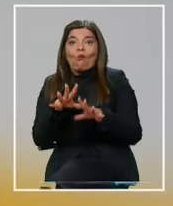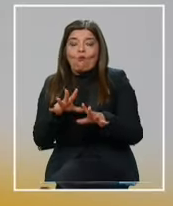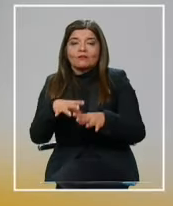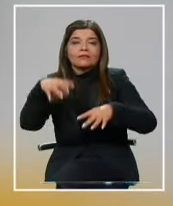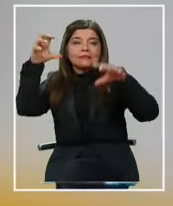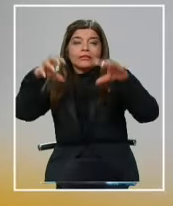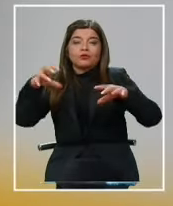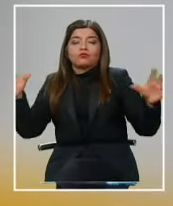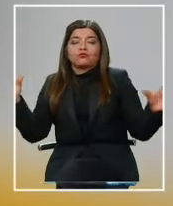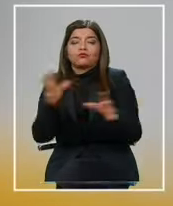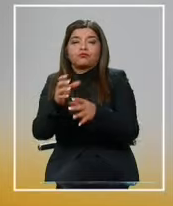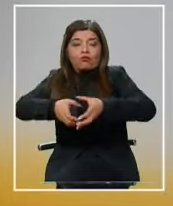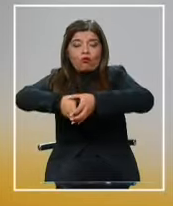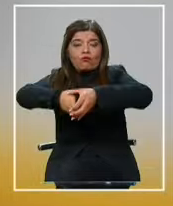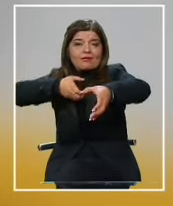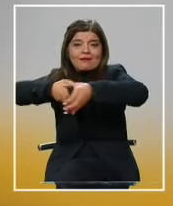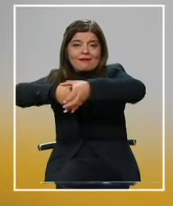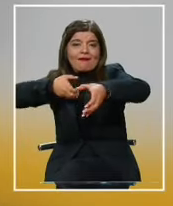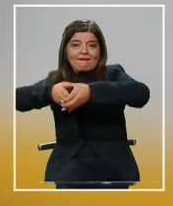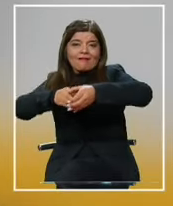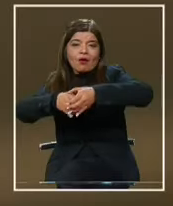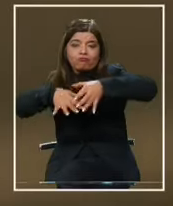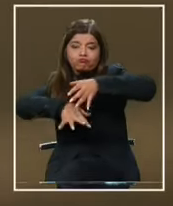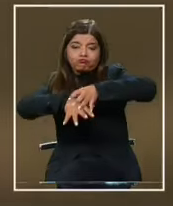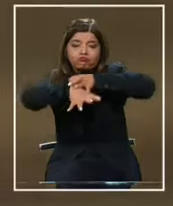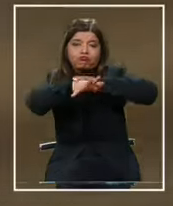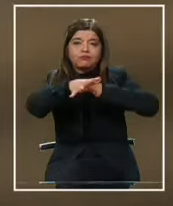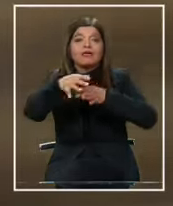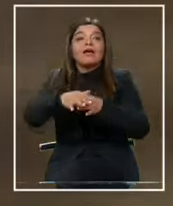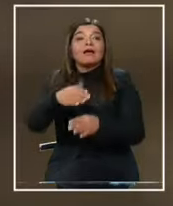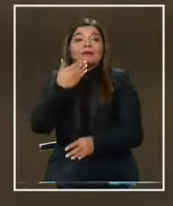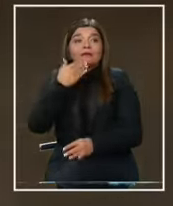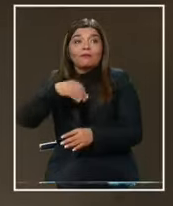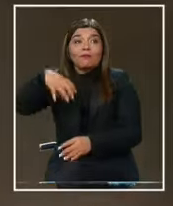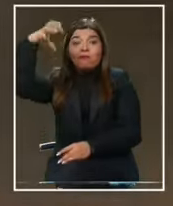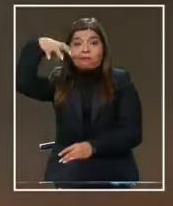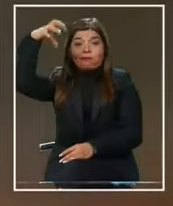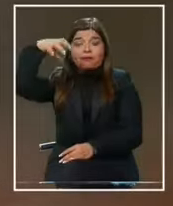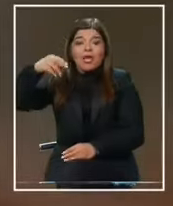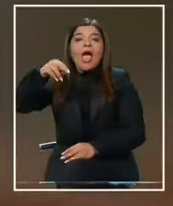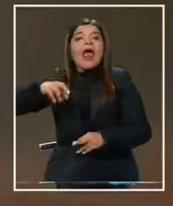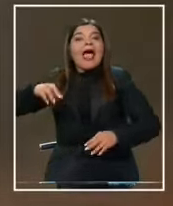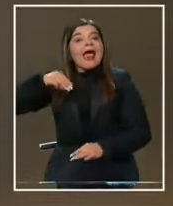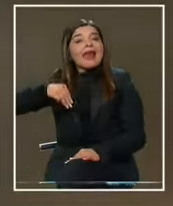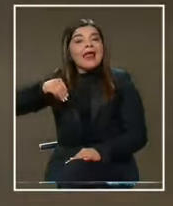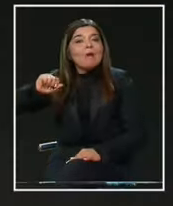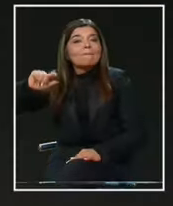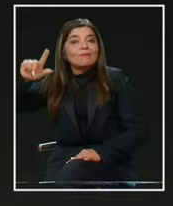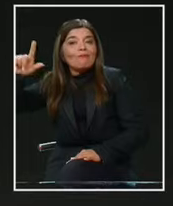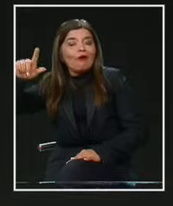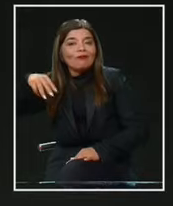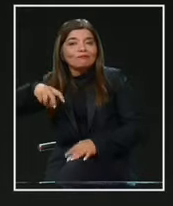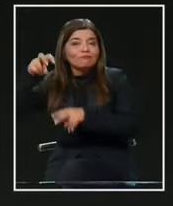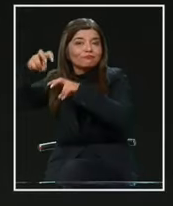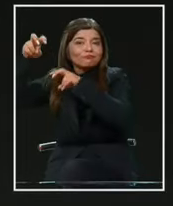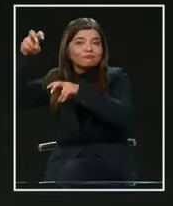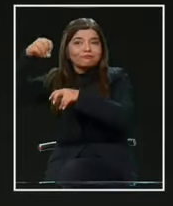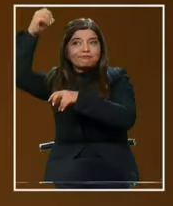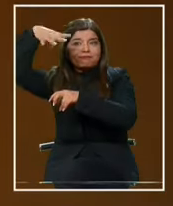La lluvia colapsó cañerías de edificios e incluso llegó a salir agua de una lámpara en el mall de Coronel. Algunas calles se